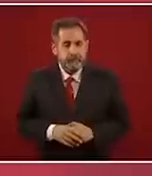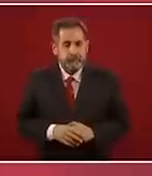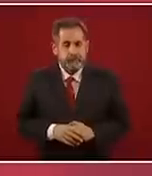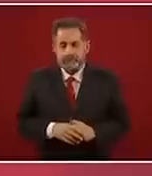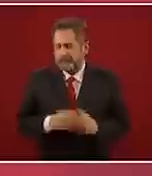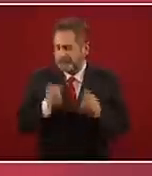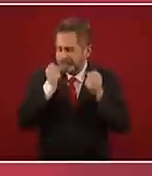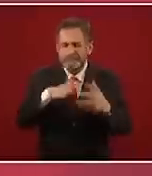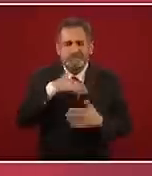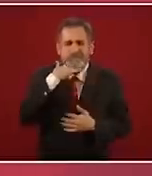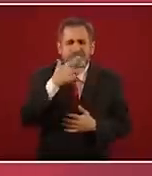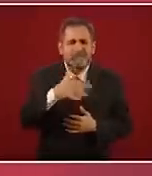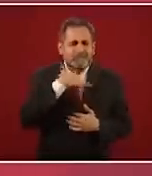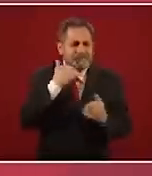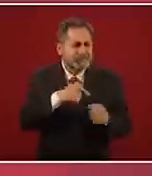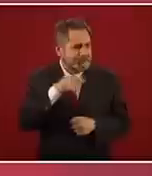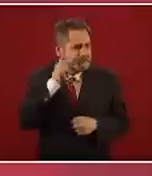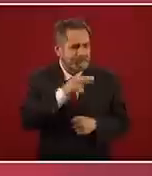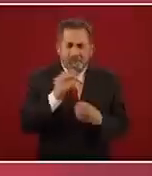Mucha corrupción,